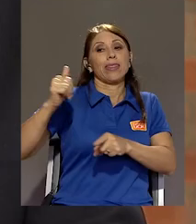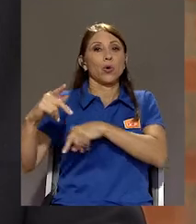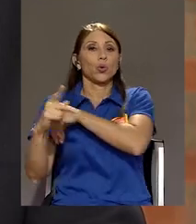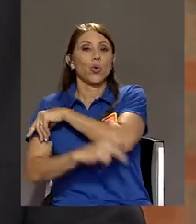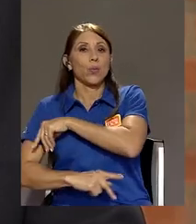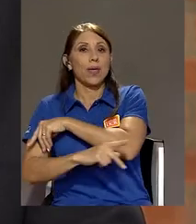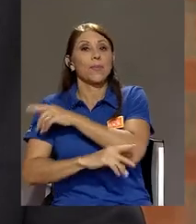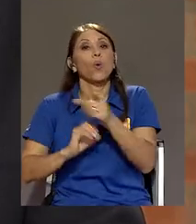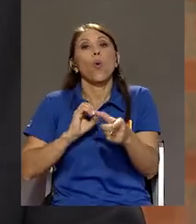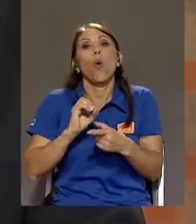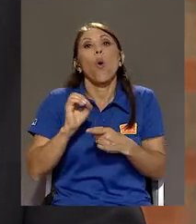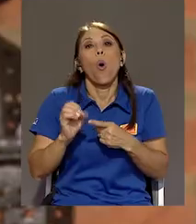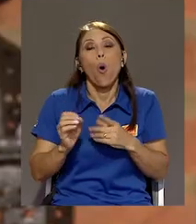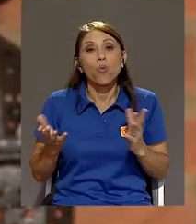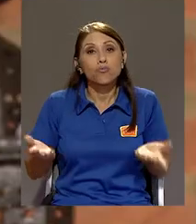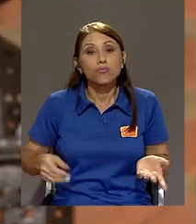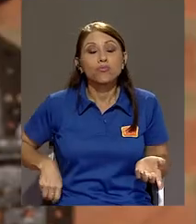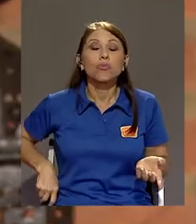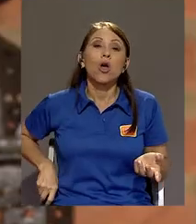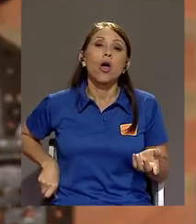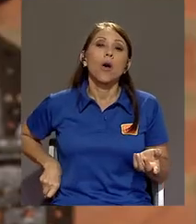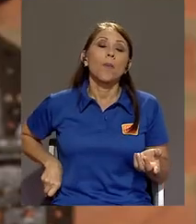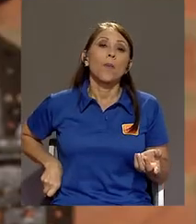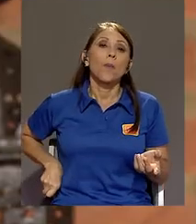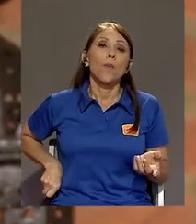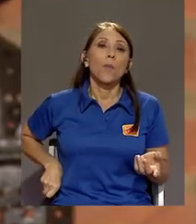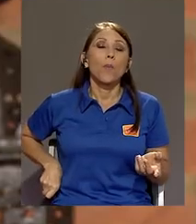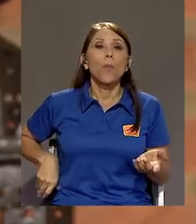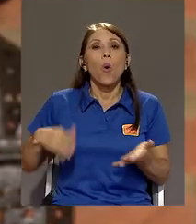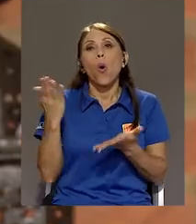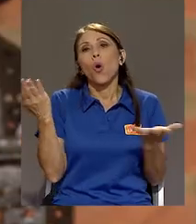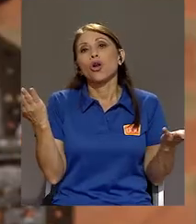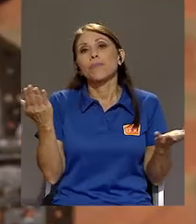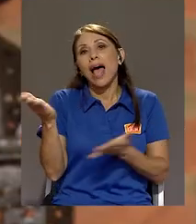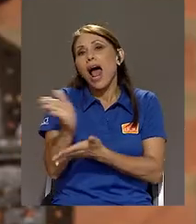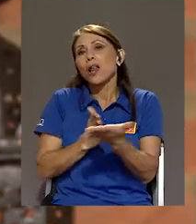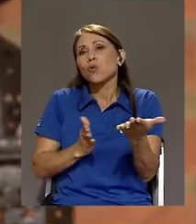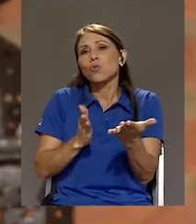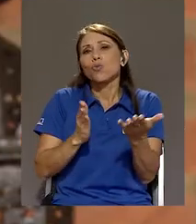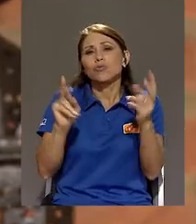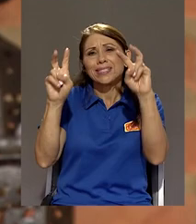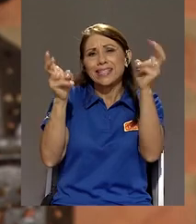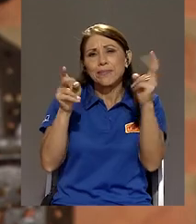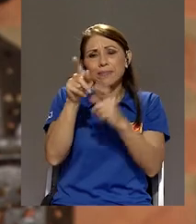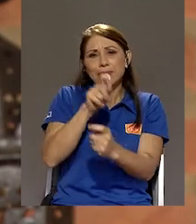el gran tema, por algún punto específico